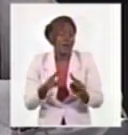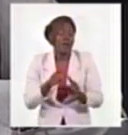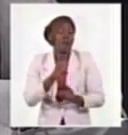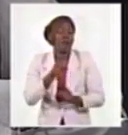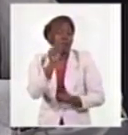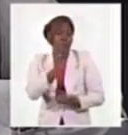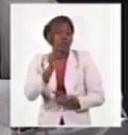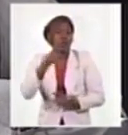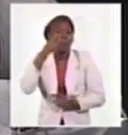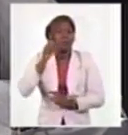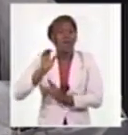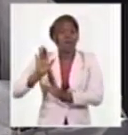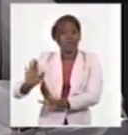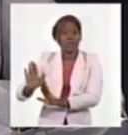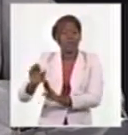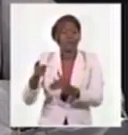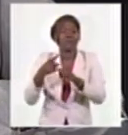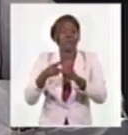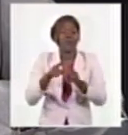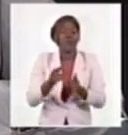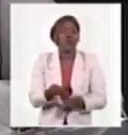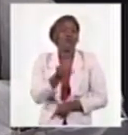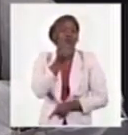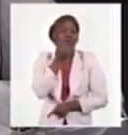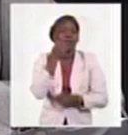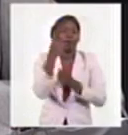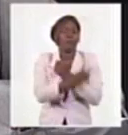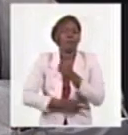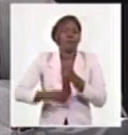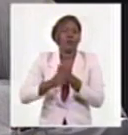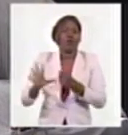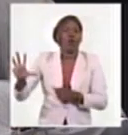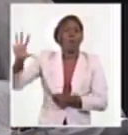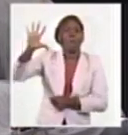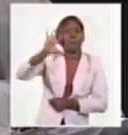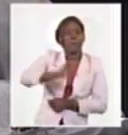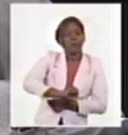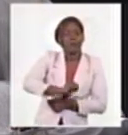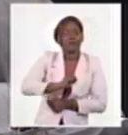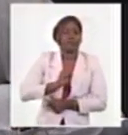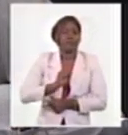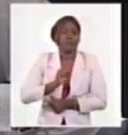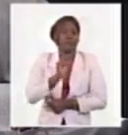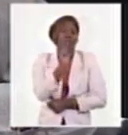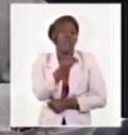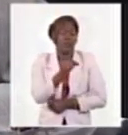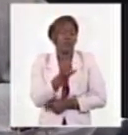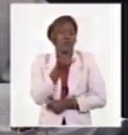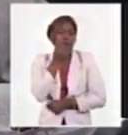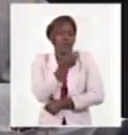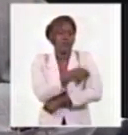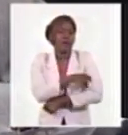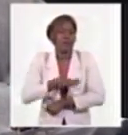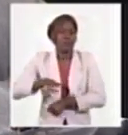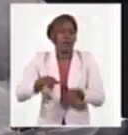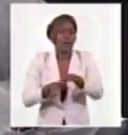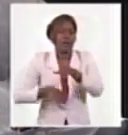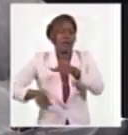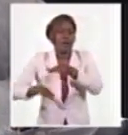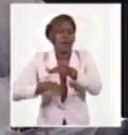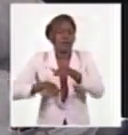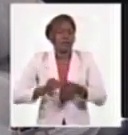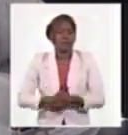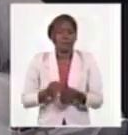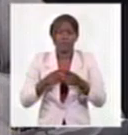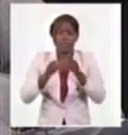europeos. Lo que pasa es que la élite política está siguiendo las instrucciones de Washington. Pero los europeos como